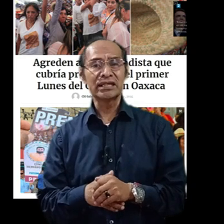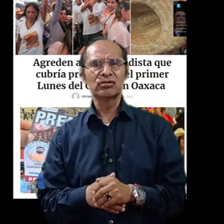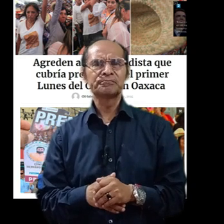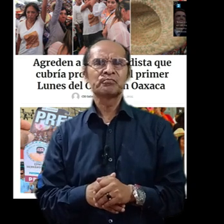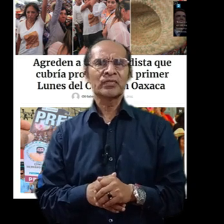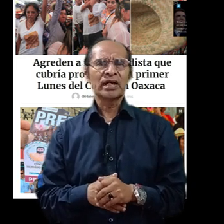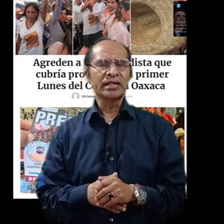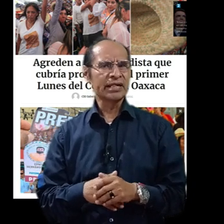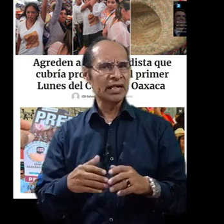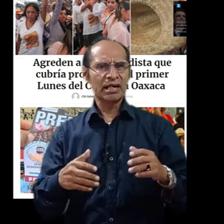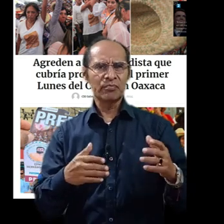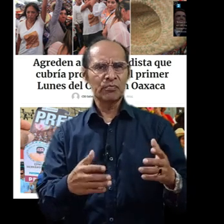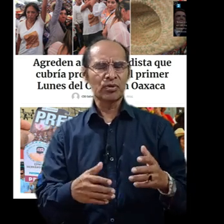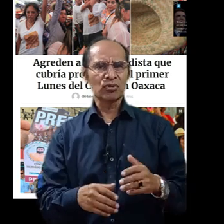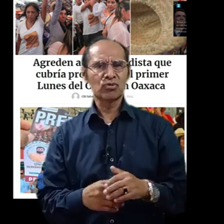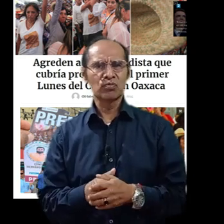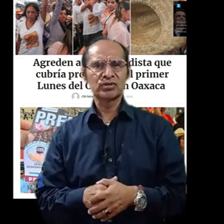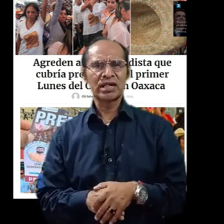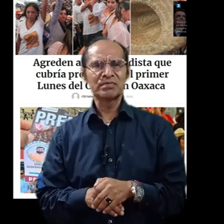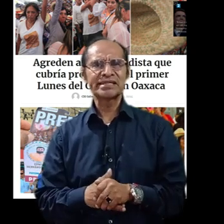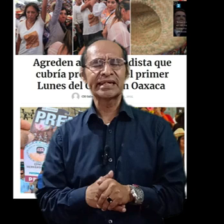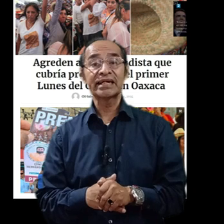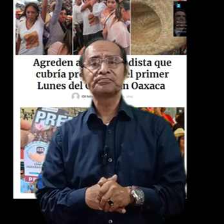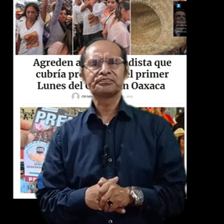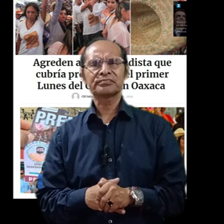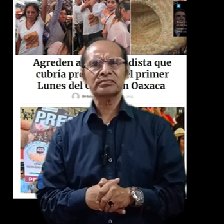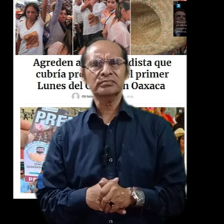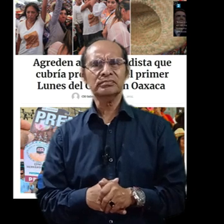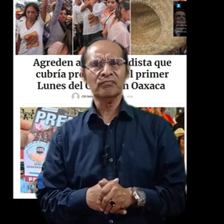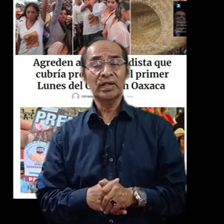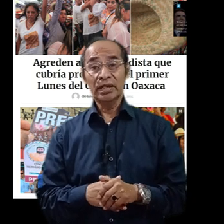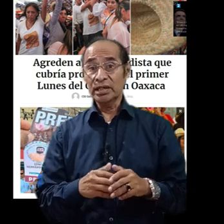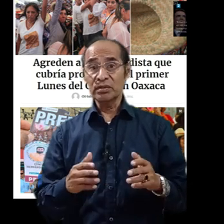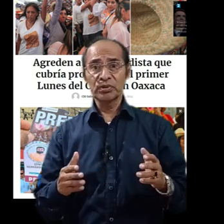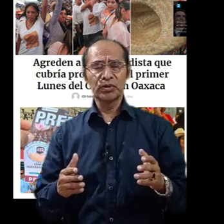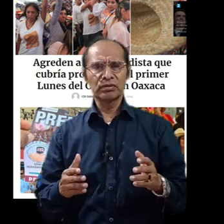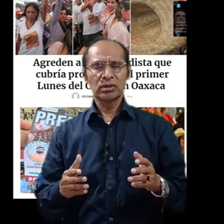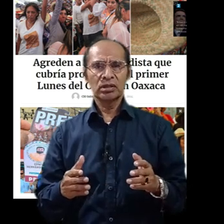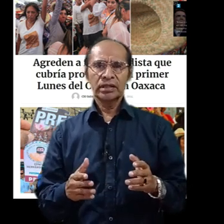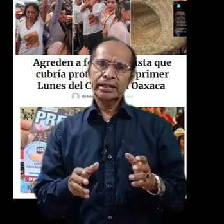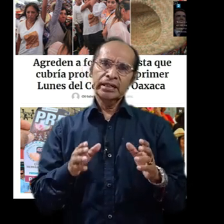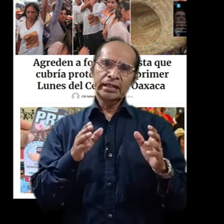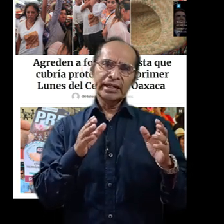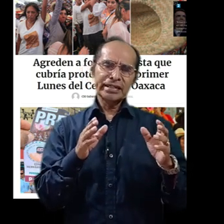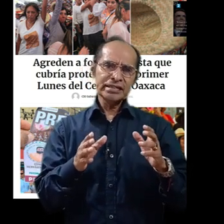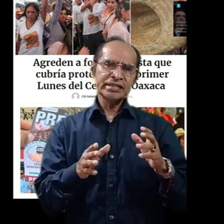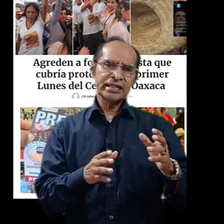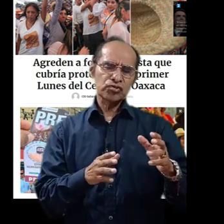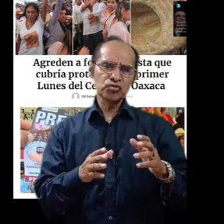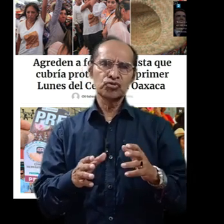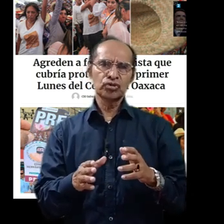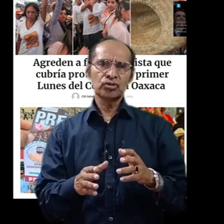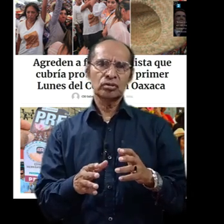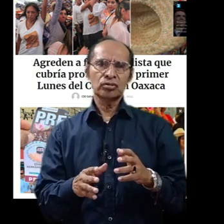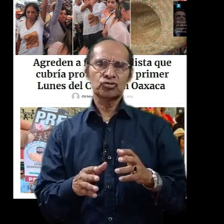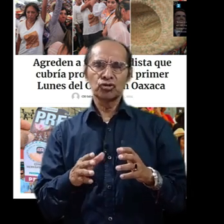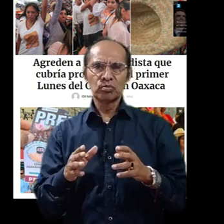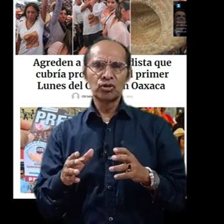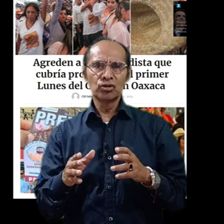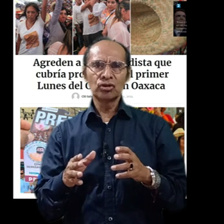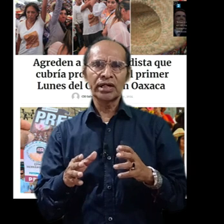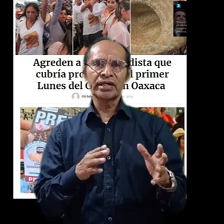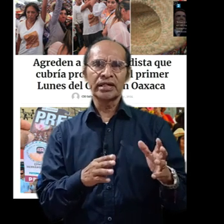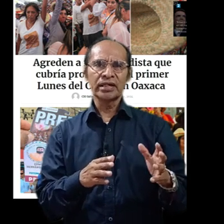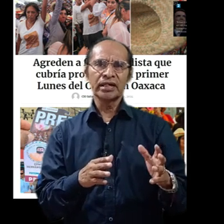existiendo allá por los rumbos de la misteca y pues bueno en este asunto